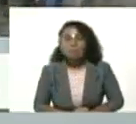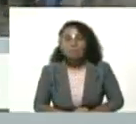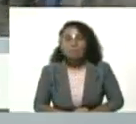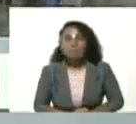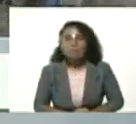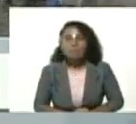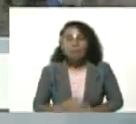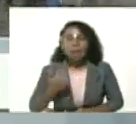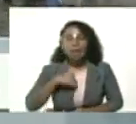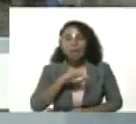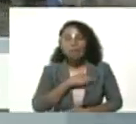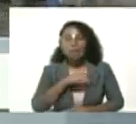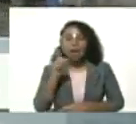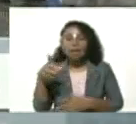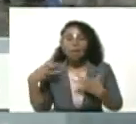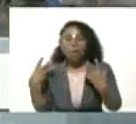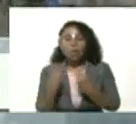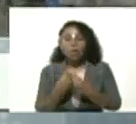Y nosotros allí, con